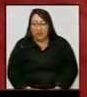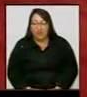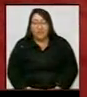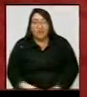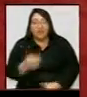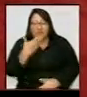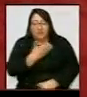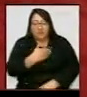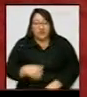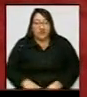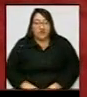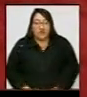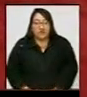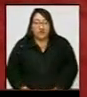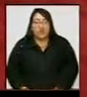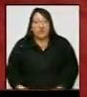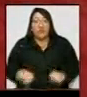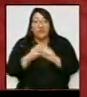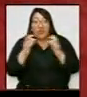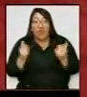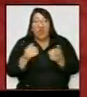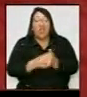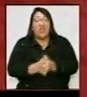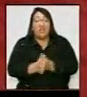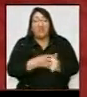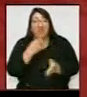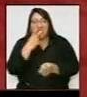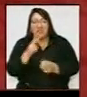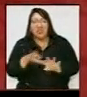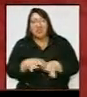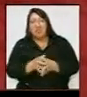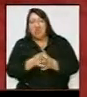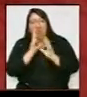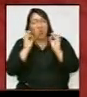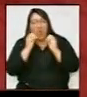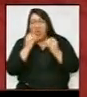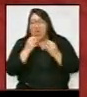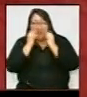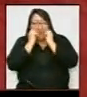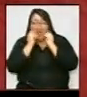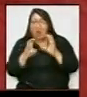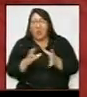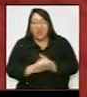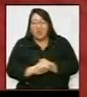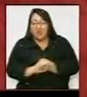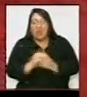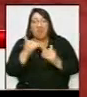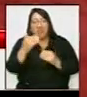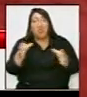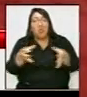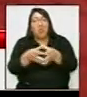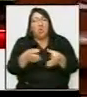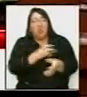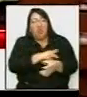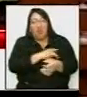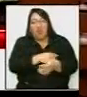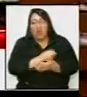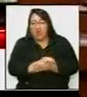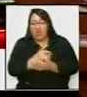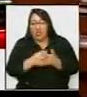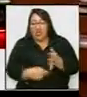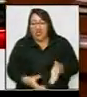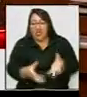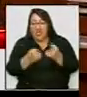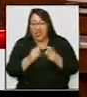Gracias, presidente. El día de hoy estamos viendo un espectáculo vergonzoso por parte de Fuerza Popular, que